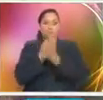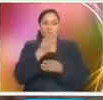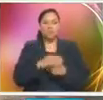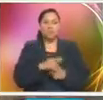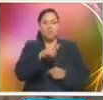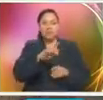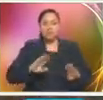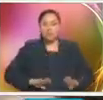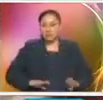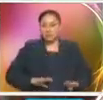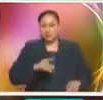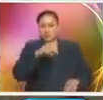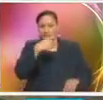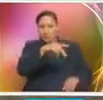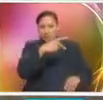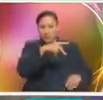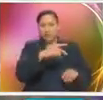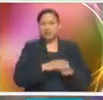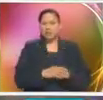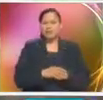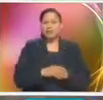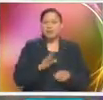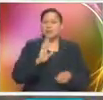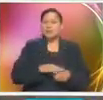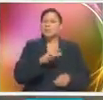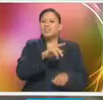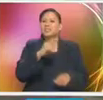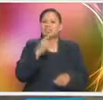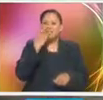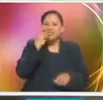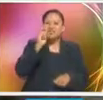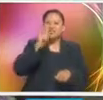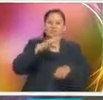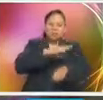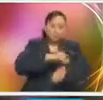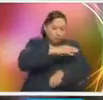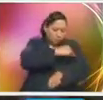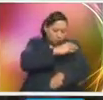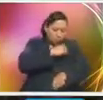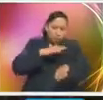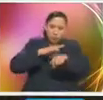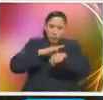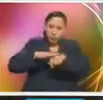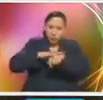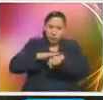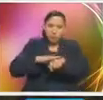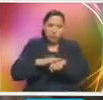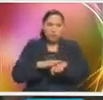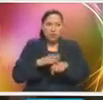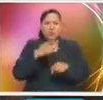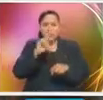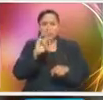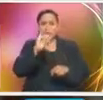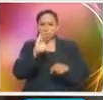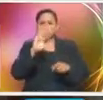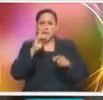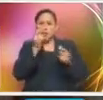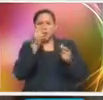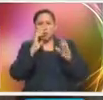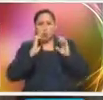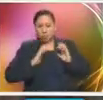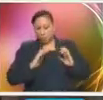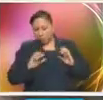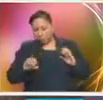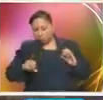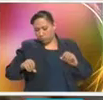característica principal, y como bien lo comenté al principio, más llamativa es la ausencia de pelaje, pero no, porque sí cuentan con cierto pelaje en algunas partes sí, del cuerpo, ¿no?